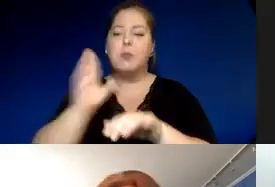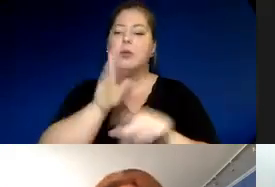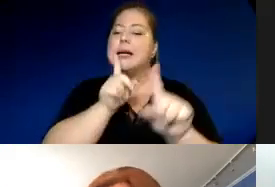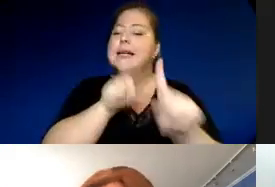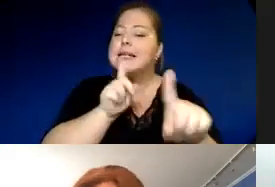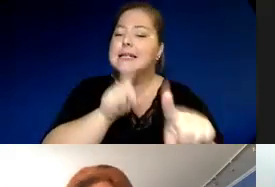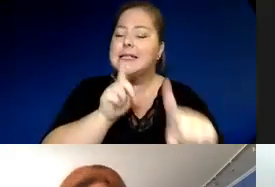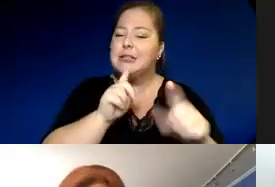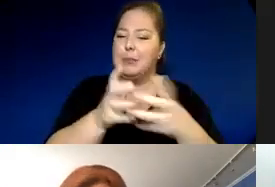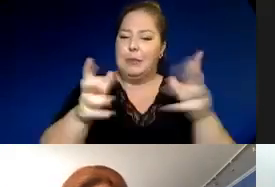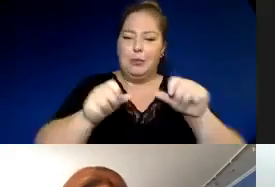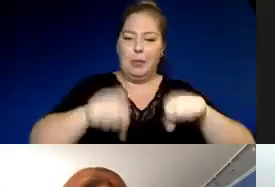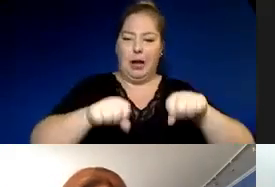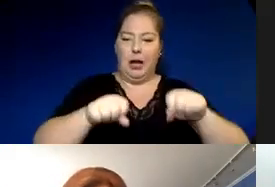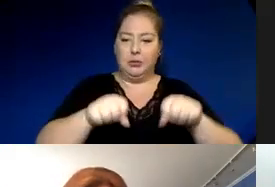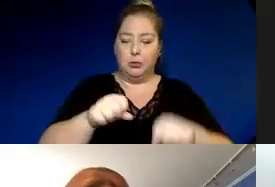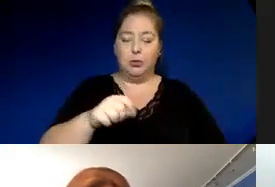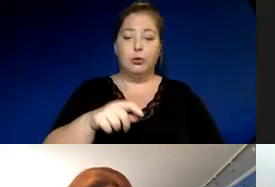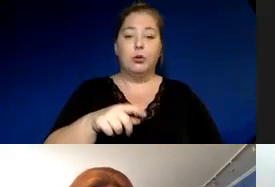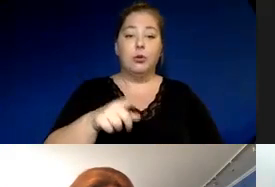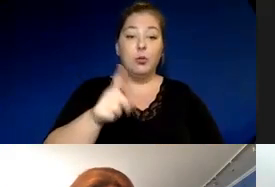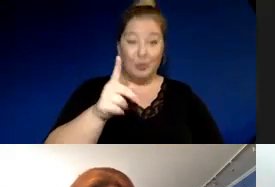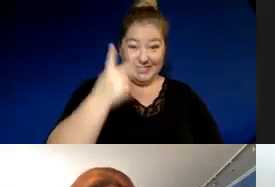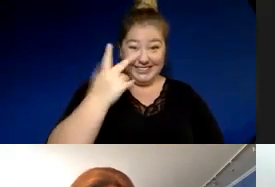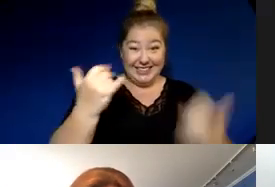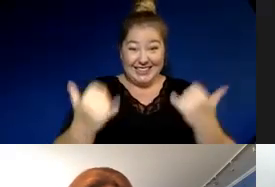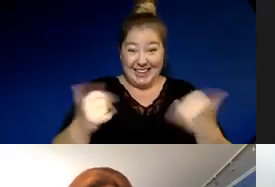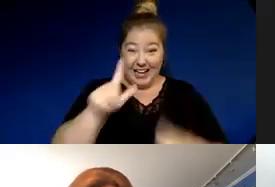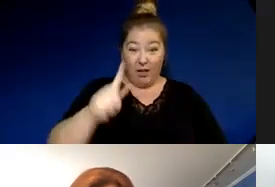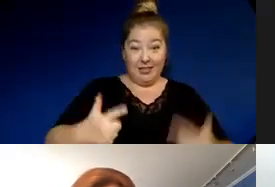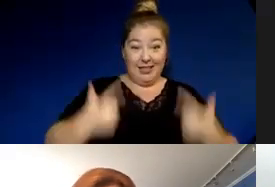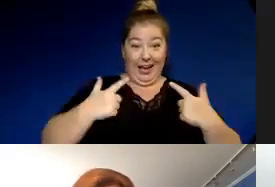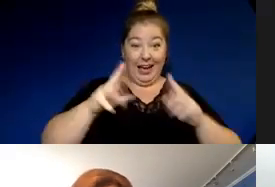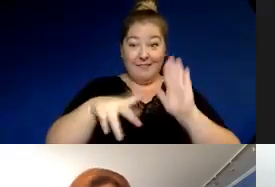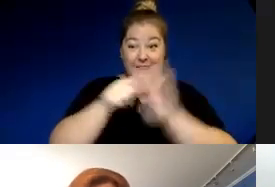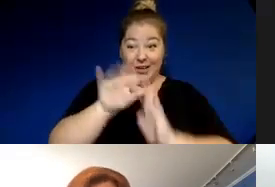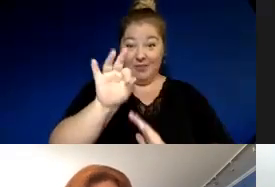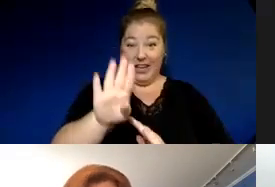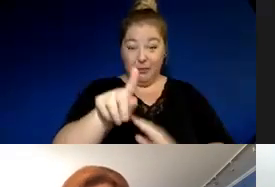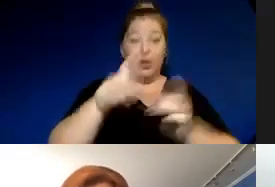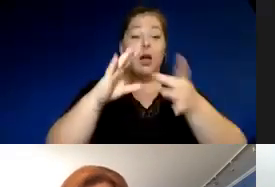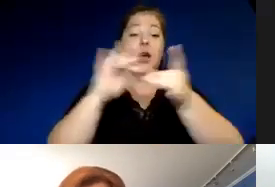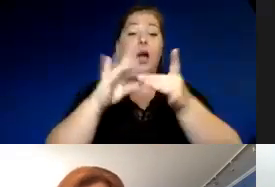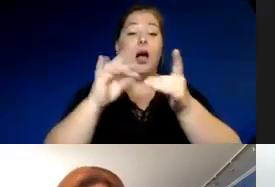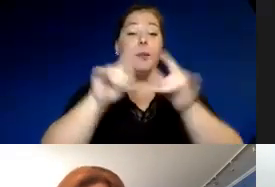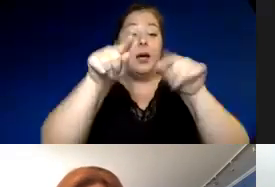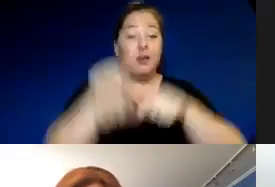Pueden hacer allí preguntas. Vamos a tratar de responder la mayoría que podamos hacia el final de la presentación.